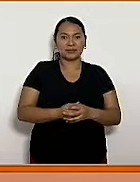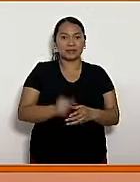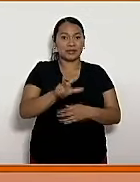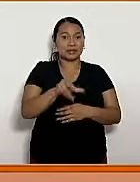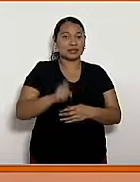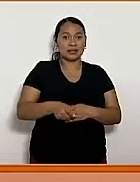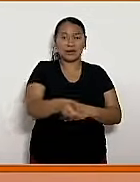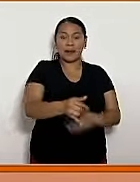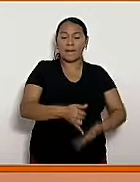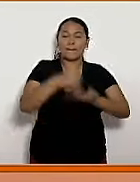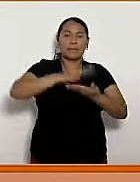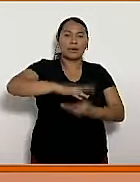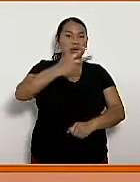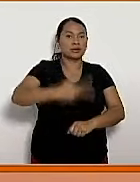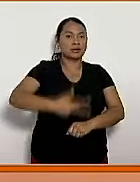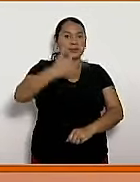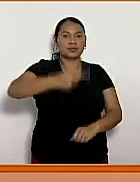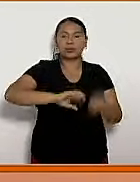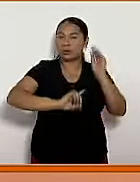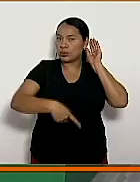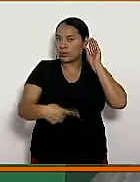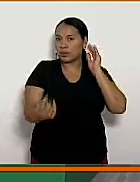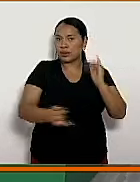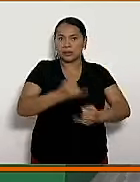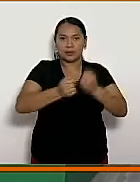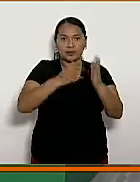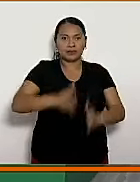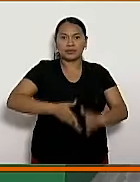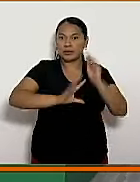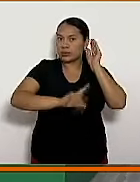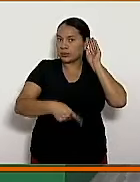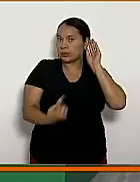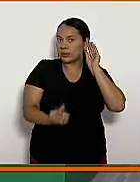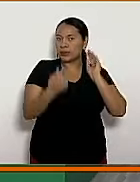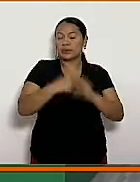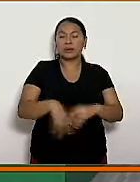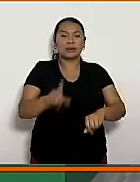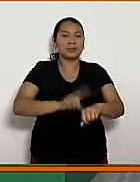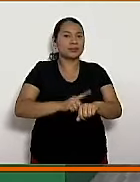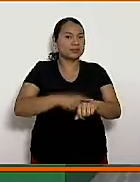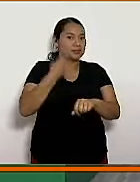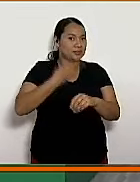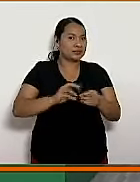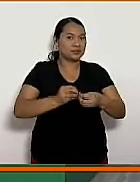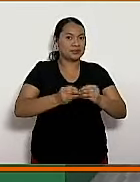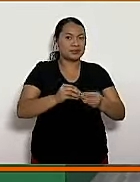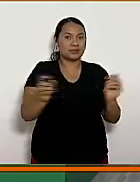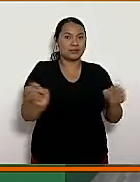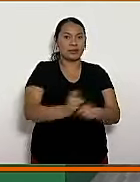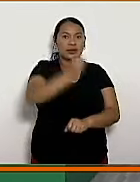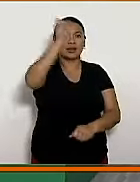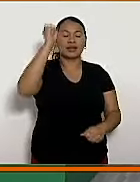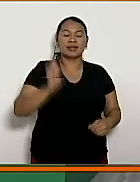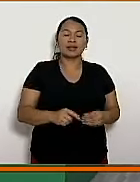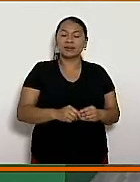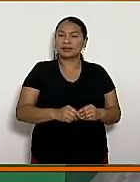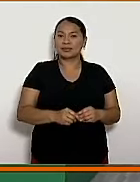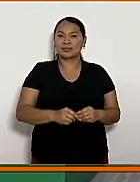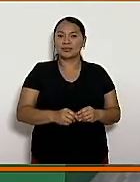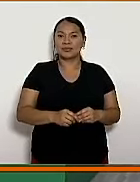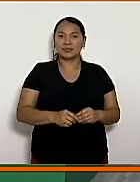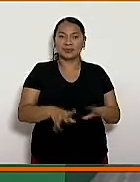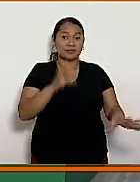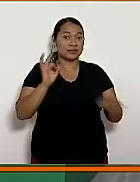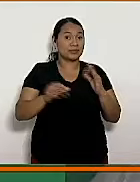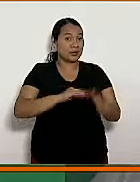3X, tu premio se multiplica por 3 en diaria, pero si eres jugador para más 1, daremos a conocer ese afortunado número ganador. Te invito